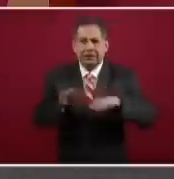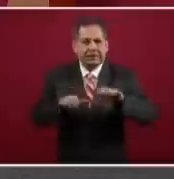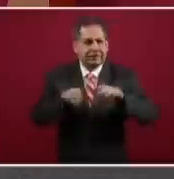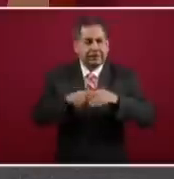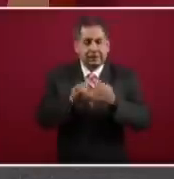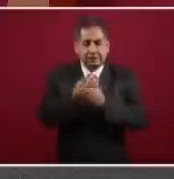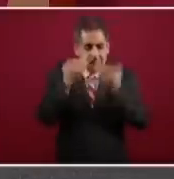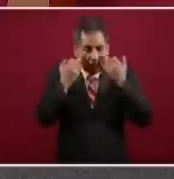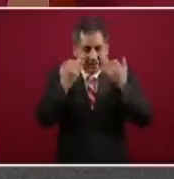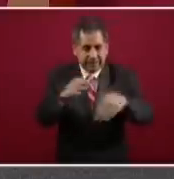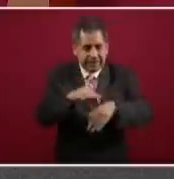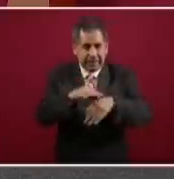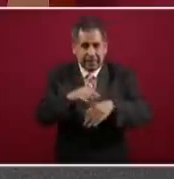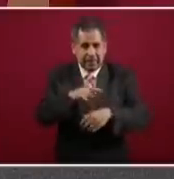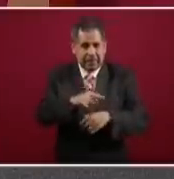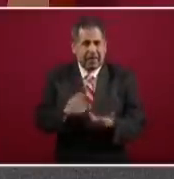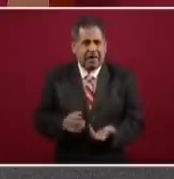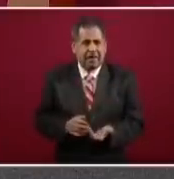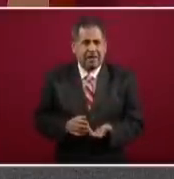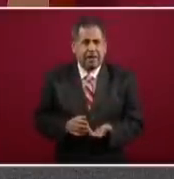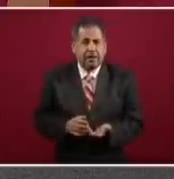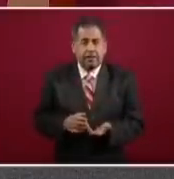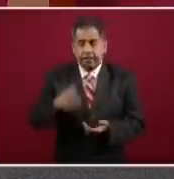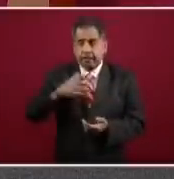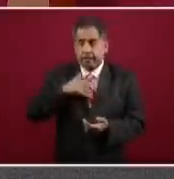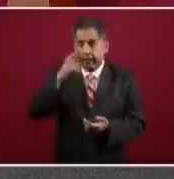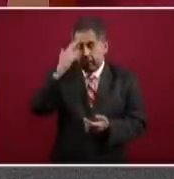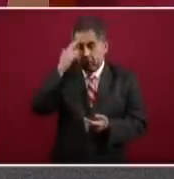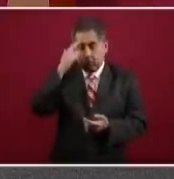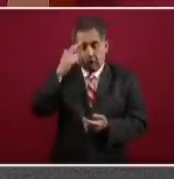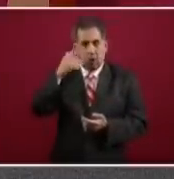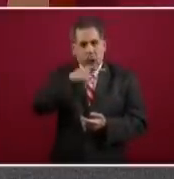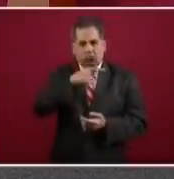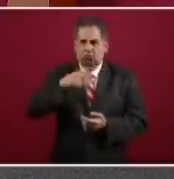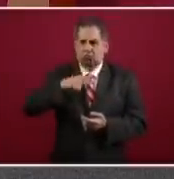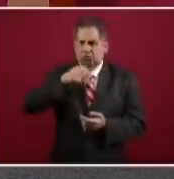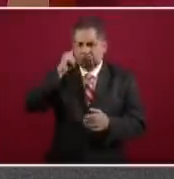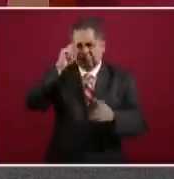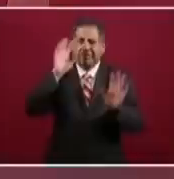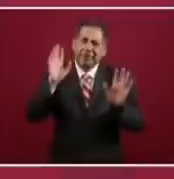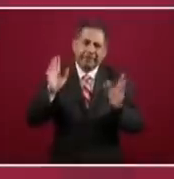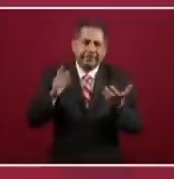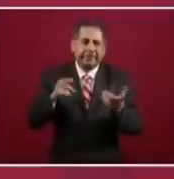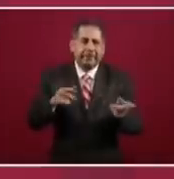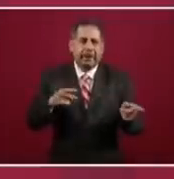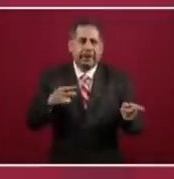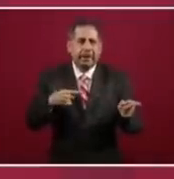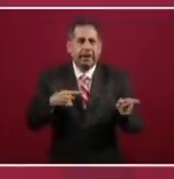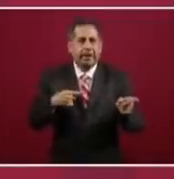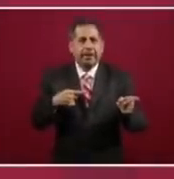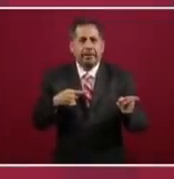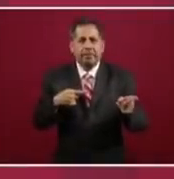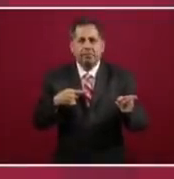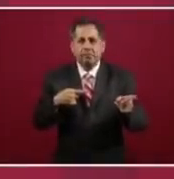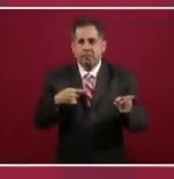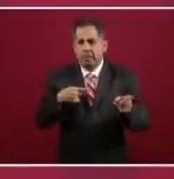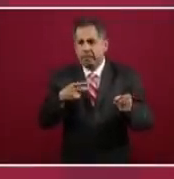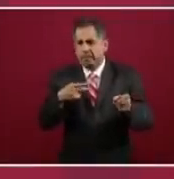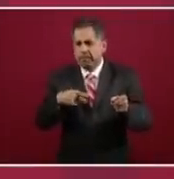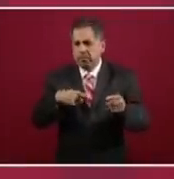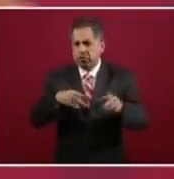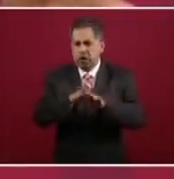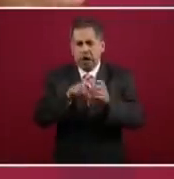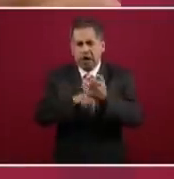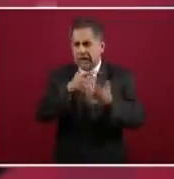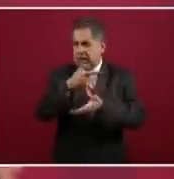porque está ahí yo recuerdo un intelectual bueno una gente preparada